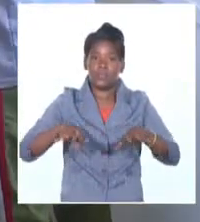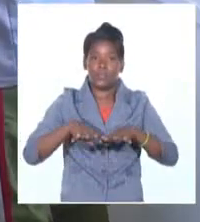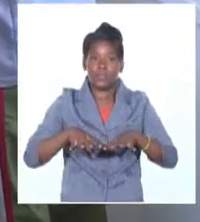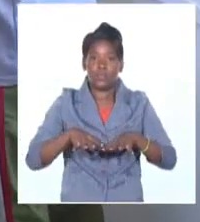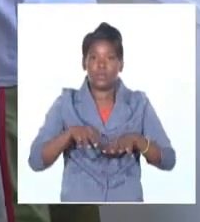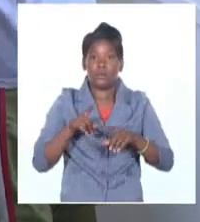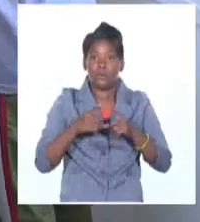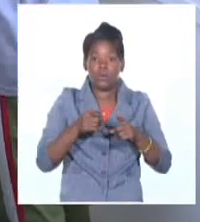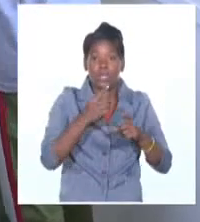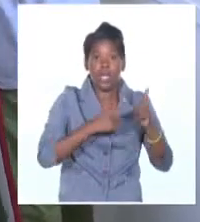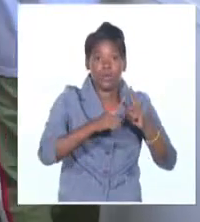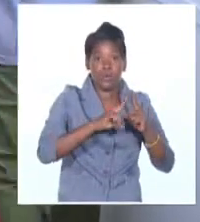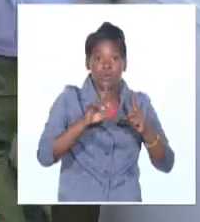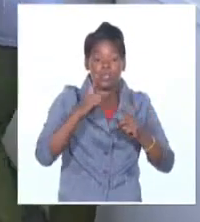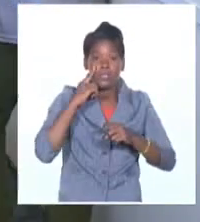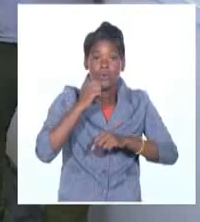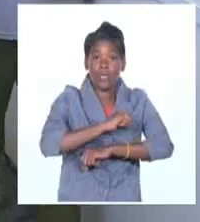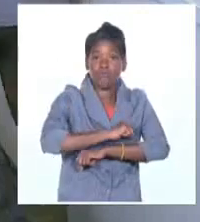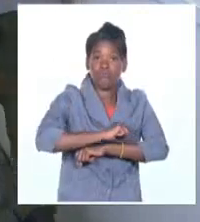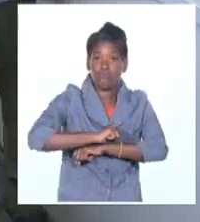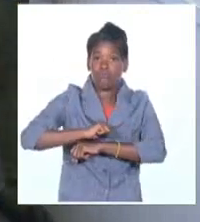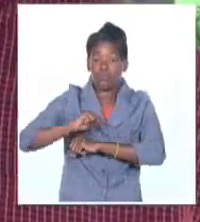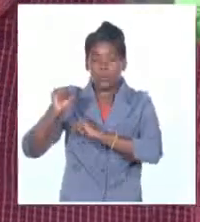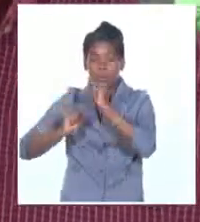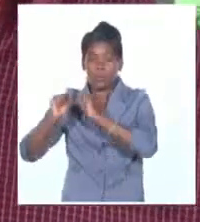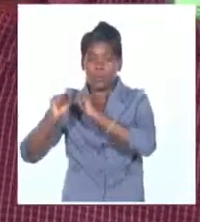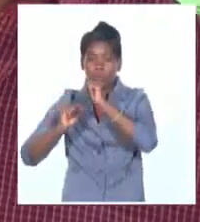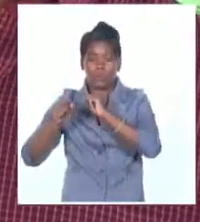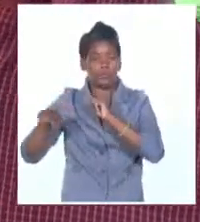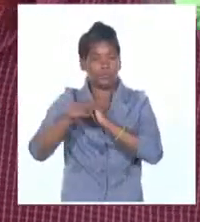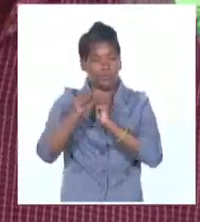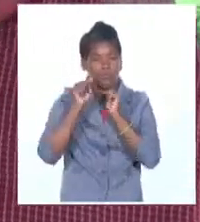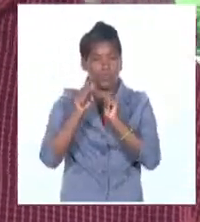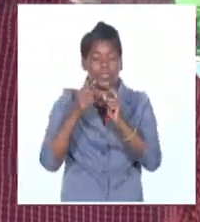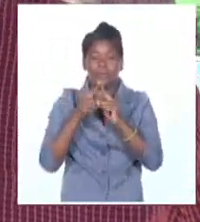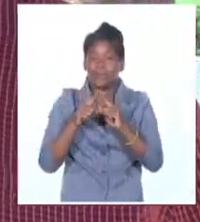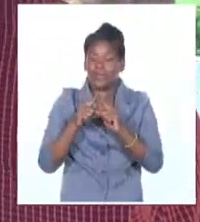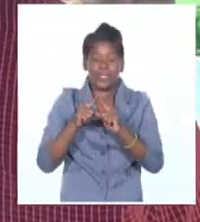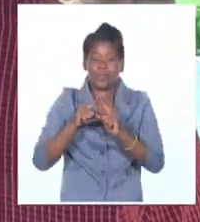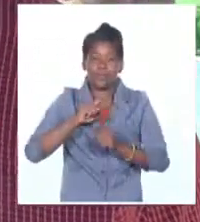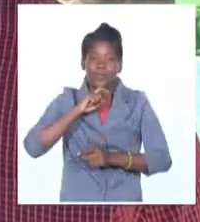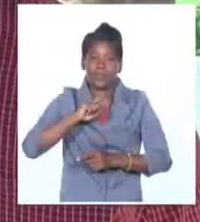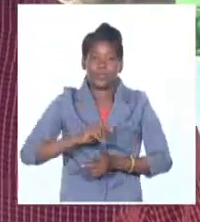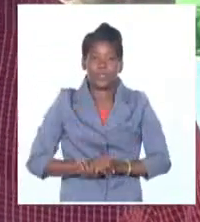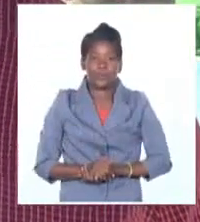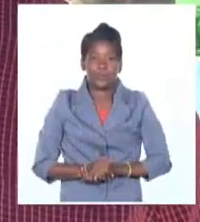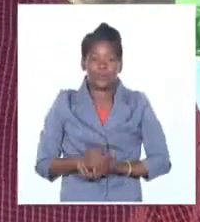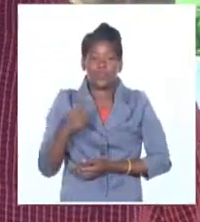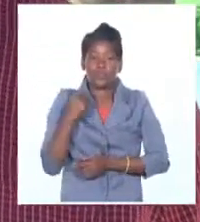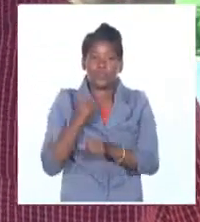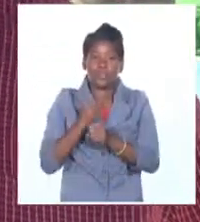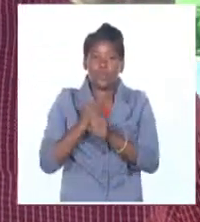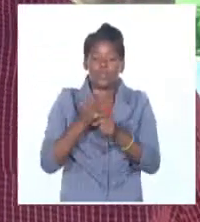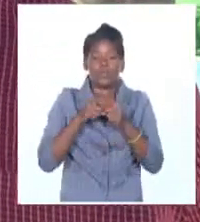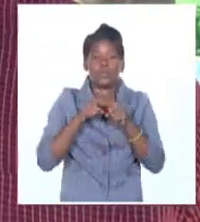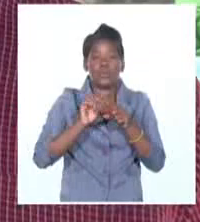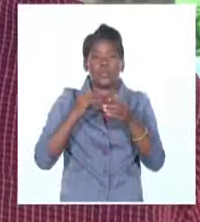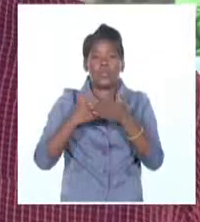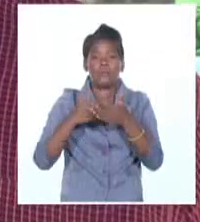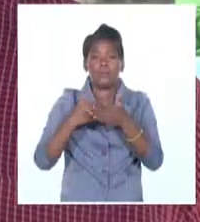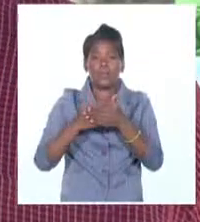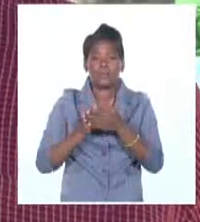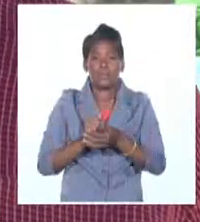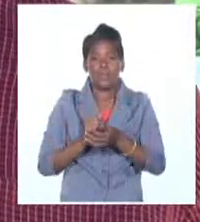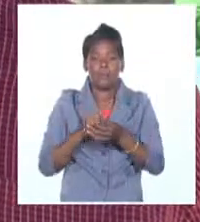creadas es también prioridad. Y se está trabajando con Unión Eléctrica y los compañeros de Copestel para